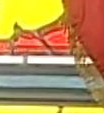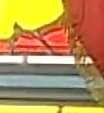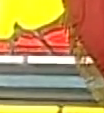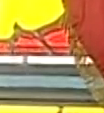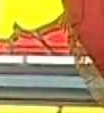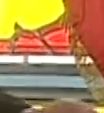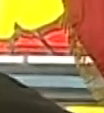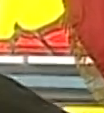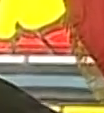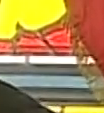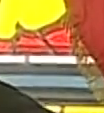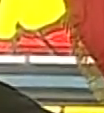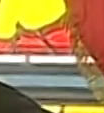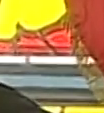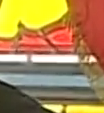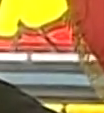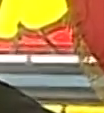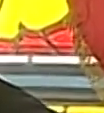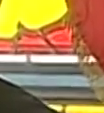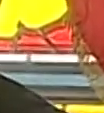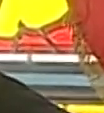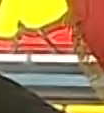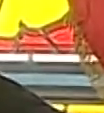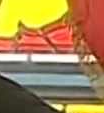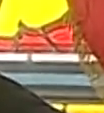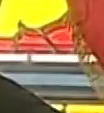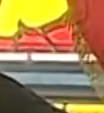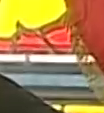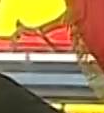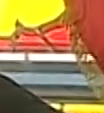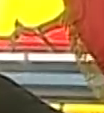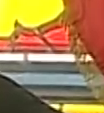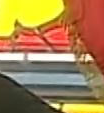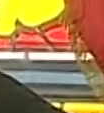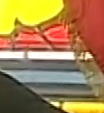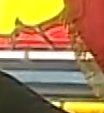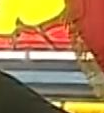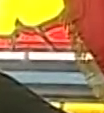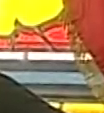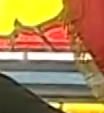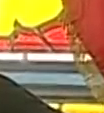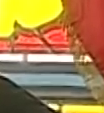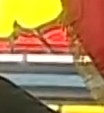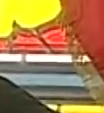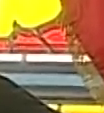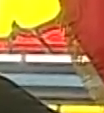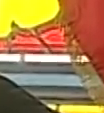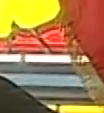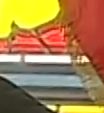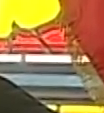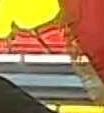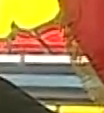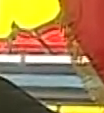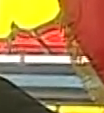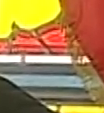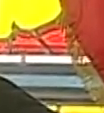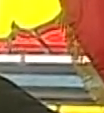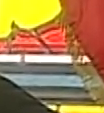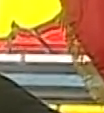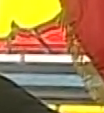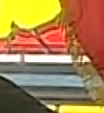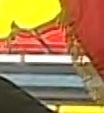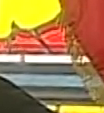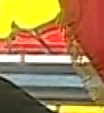indicadores de gestión para ser eficientes y además los mecanismos para